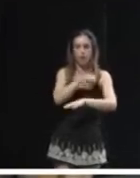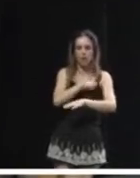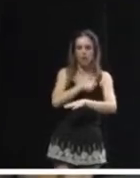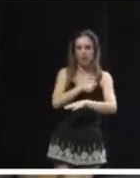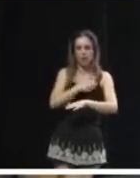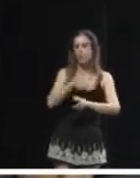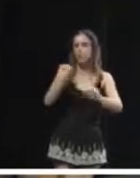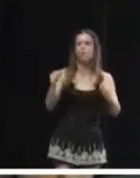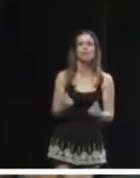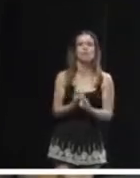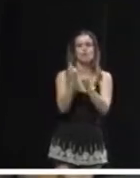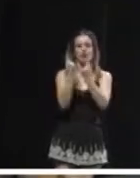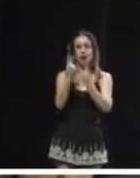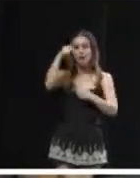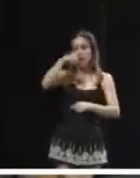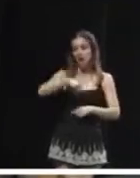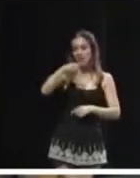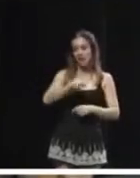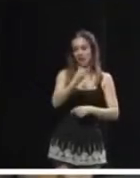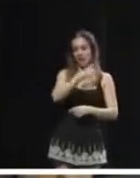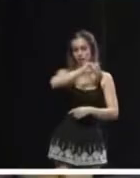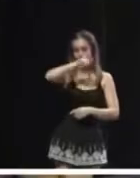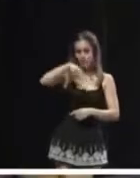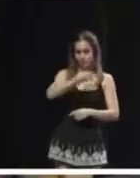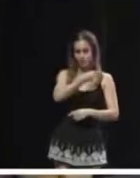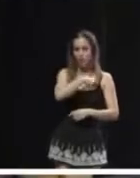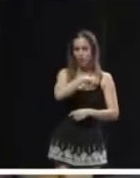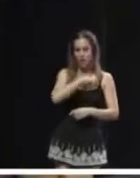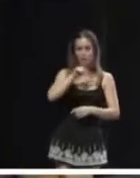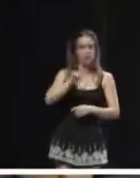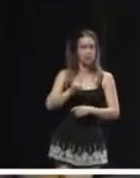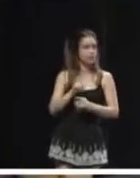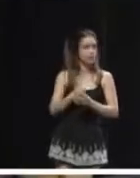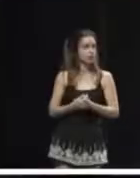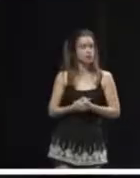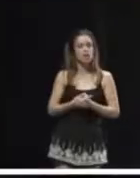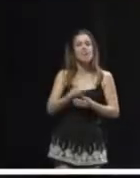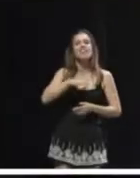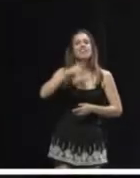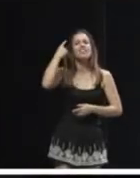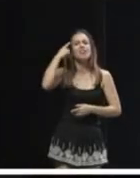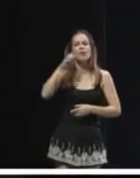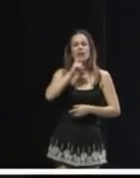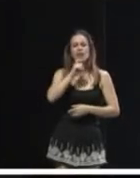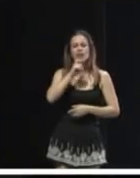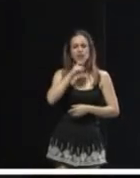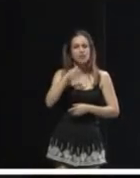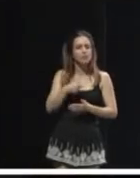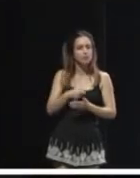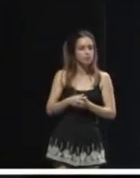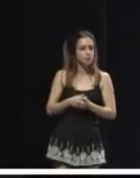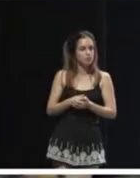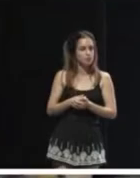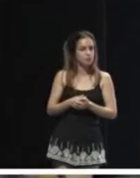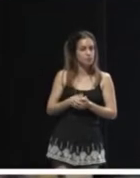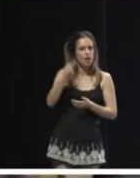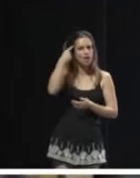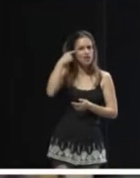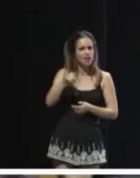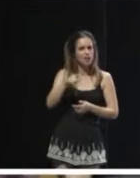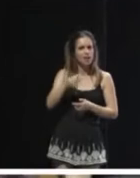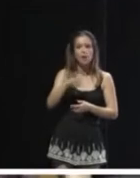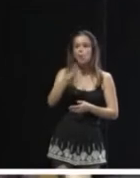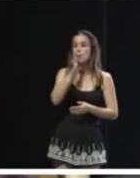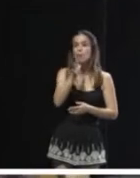de trabajadores. ¿Y sabéis por qué lo hemos hecho? Por algo que sabe muy bien Carlos Ari. ¿Sabéis que, por